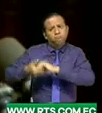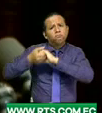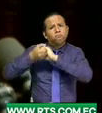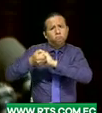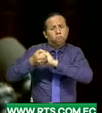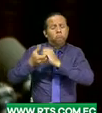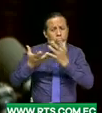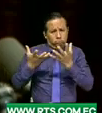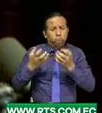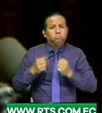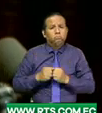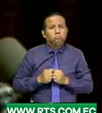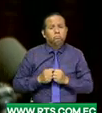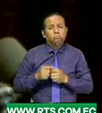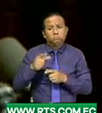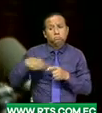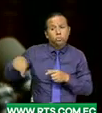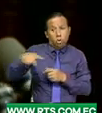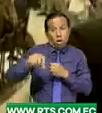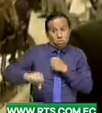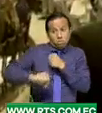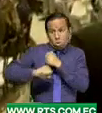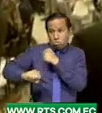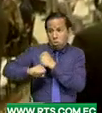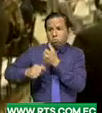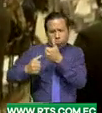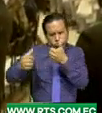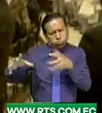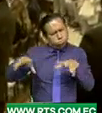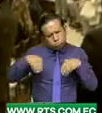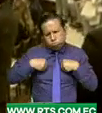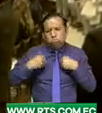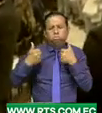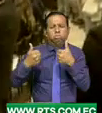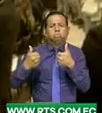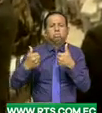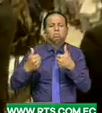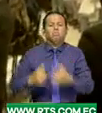con todos quienes quieran sumarse. Informó Valeria Navarro.